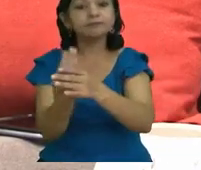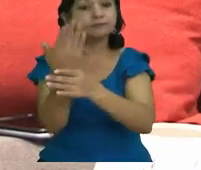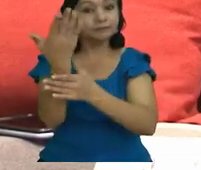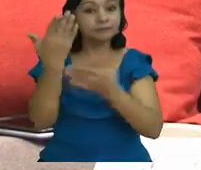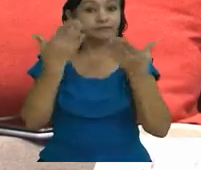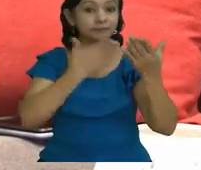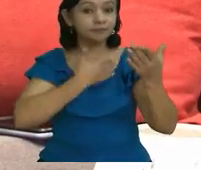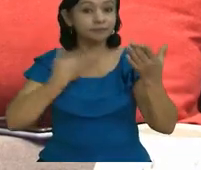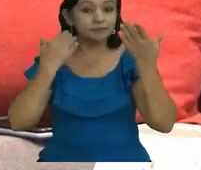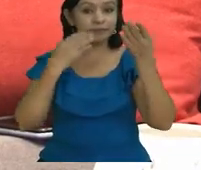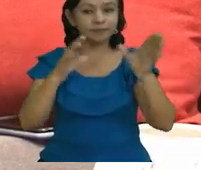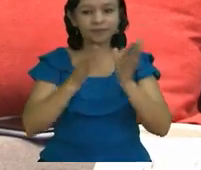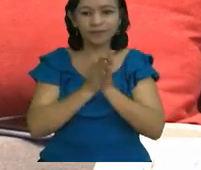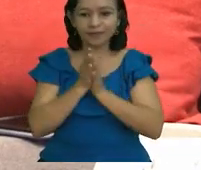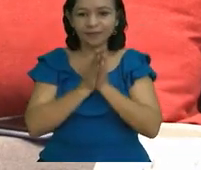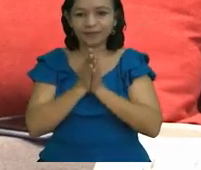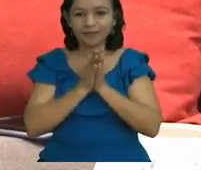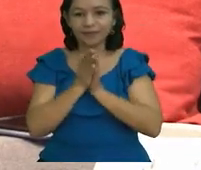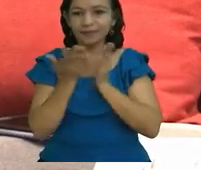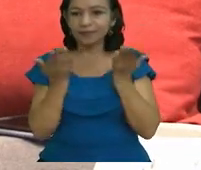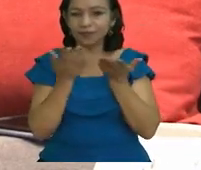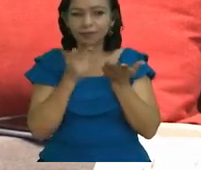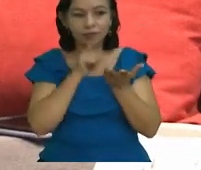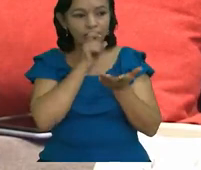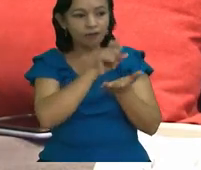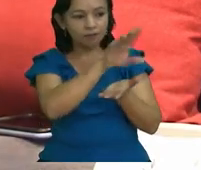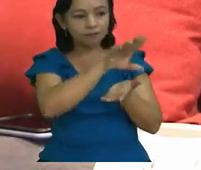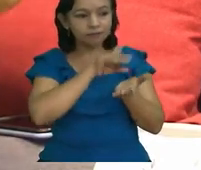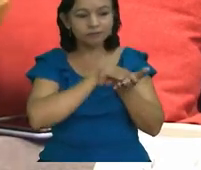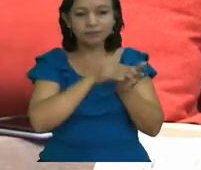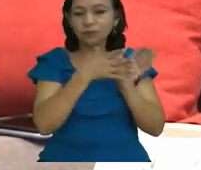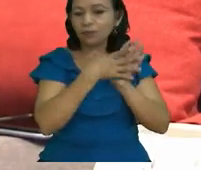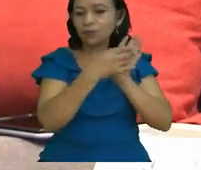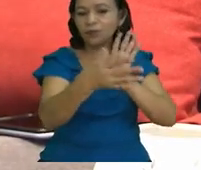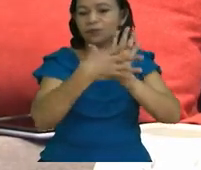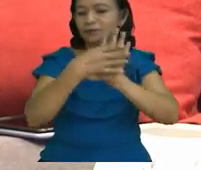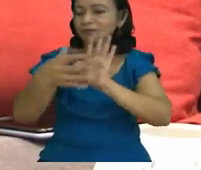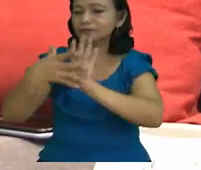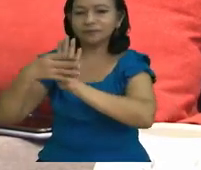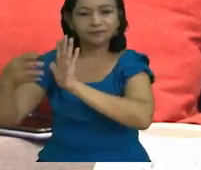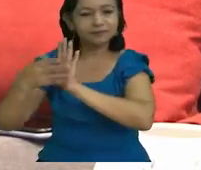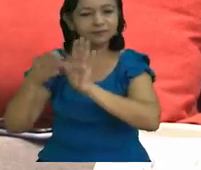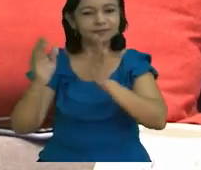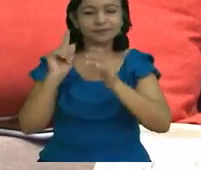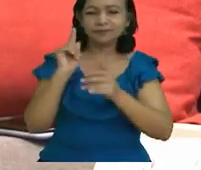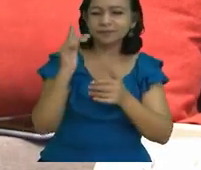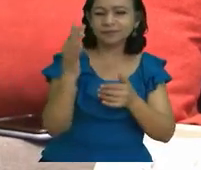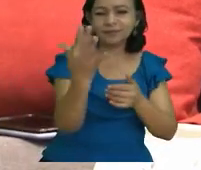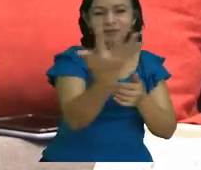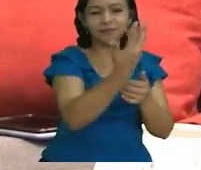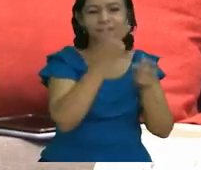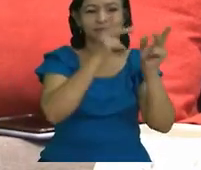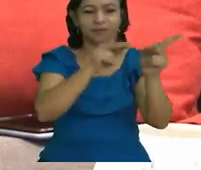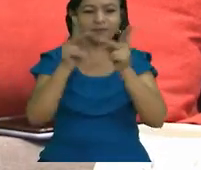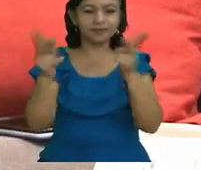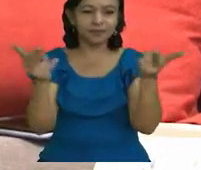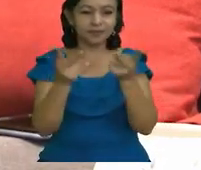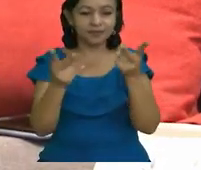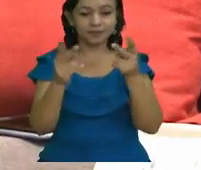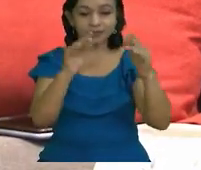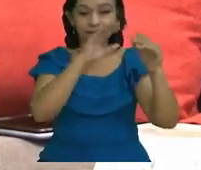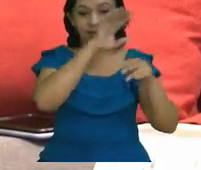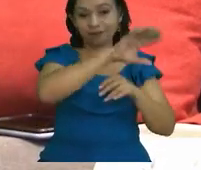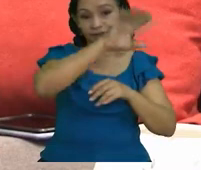ya la motivación de uno al otro, es como un contagio. Okay, un contagio claro en la comunidad, y eso nos ha dado muy buen